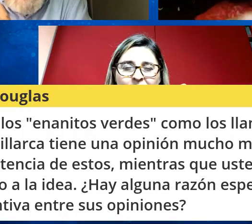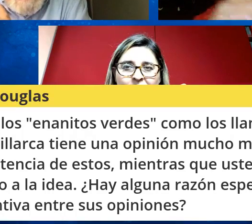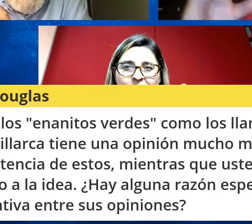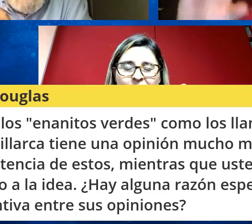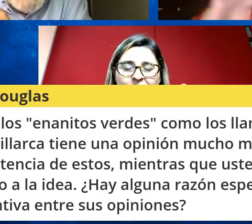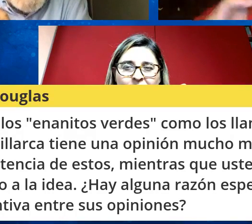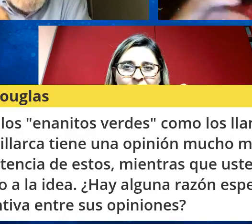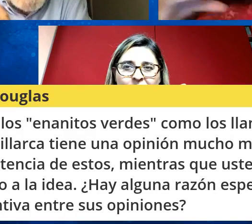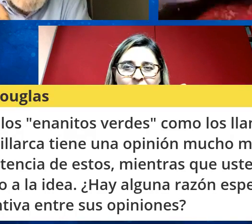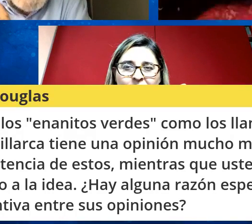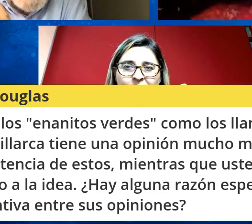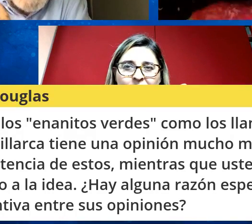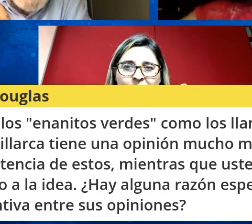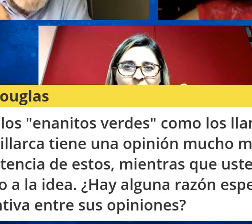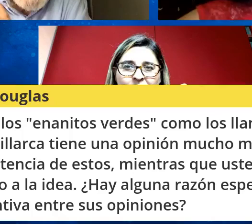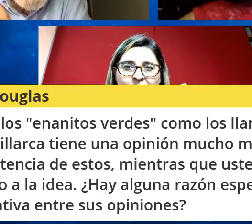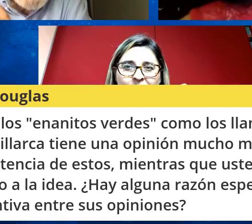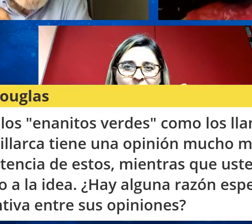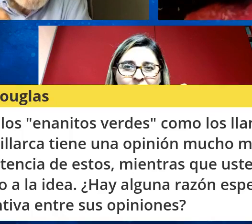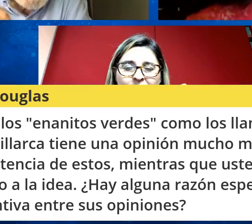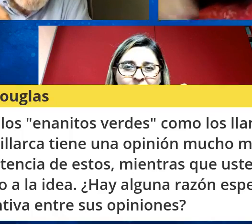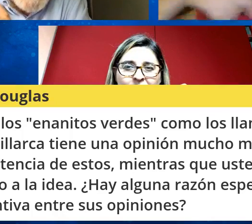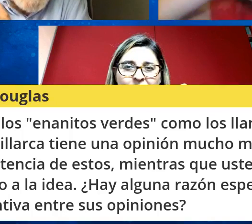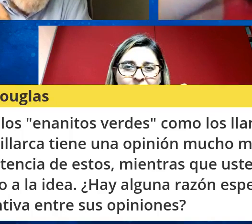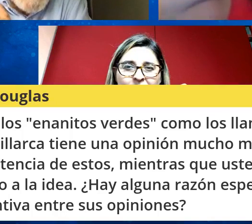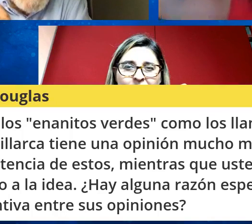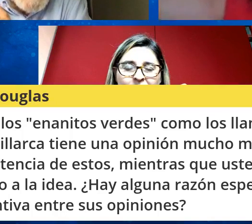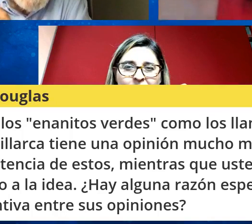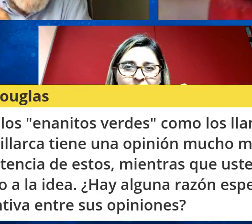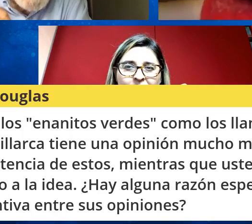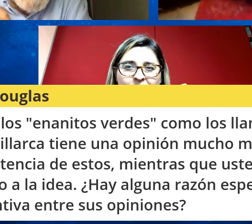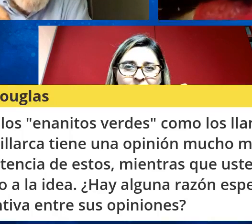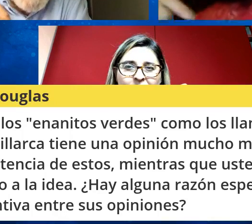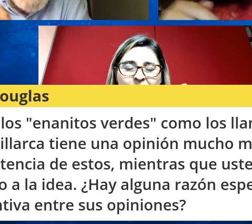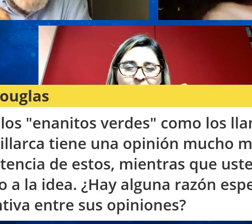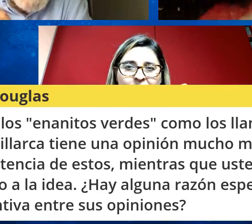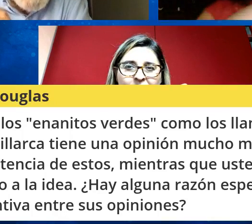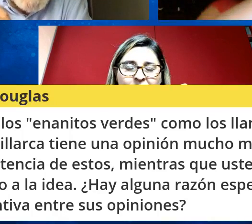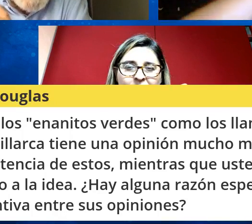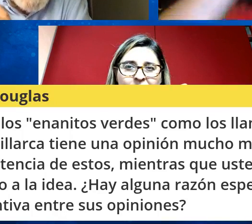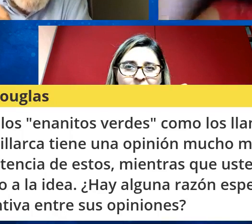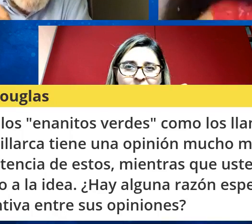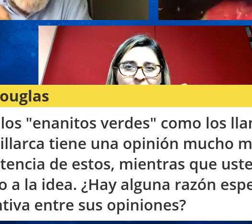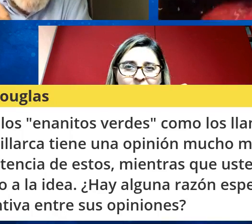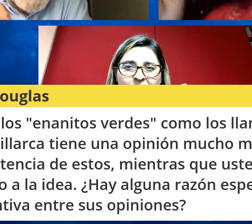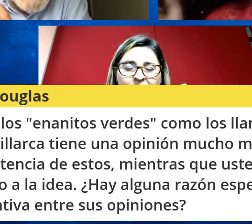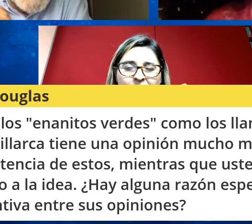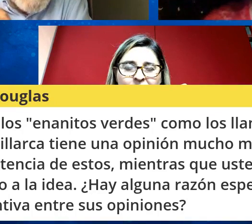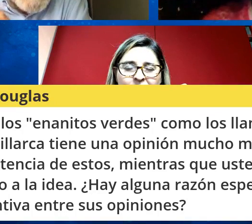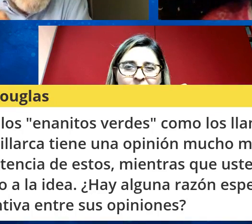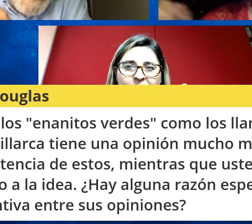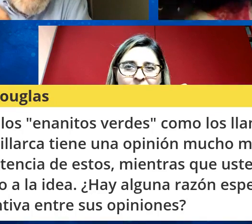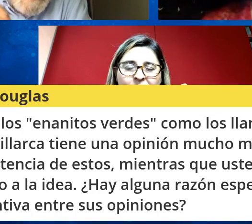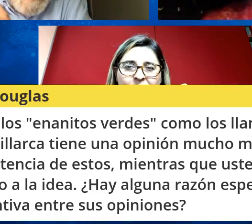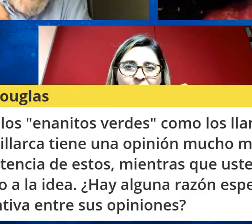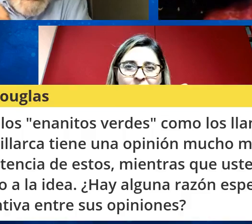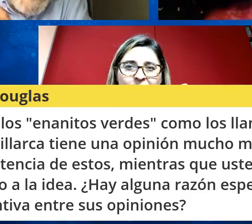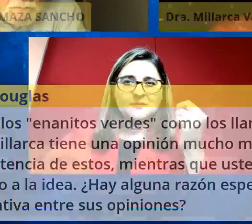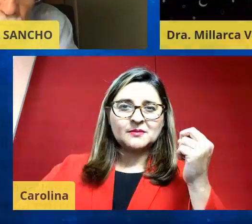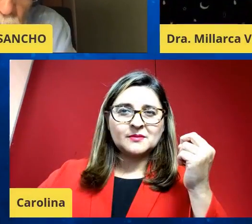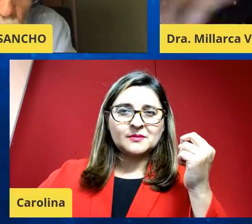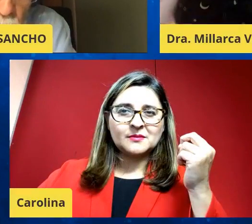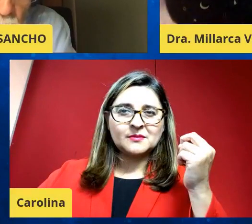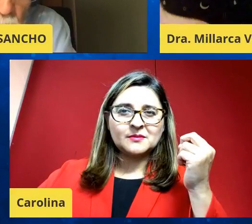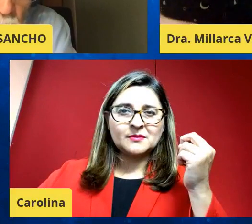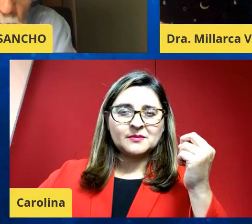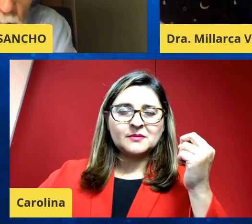Tierra y se generó entonces una acreción. De alguna forma la Tierra tuvo en algún momento un anillo, así como lo tiene